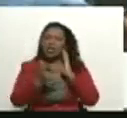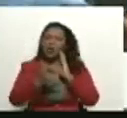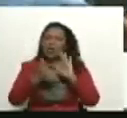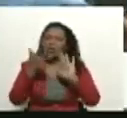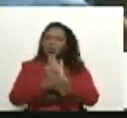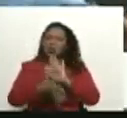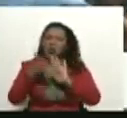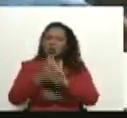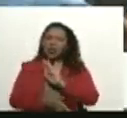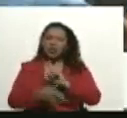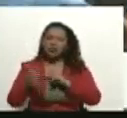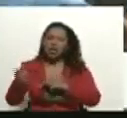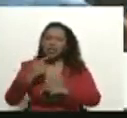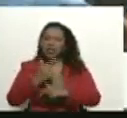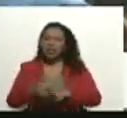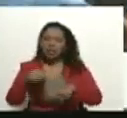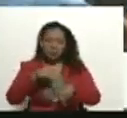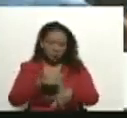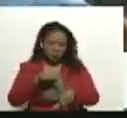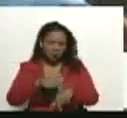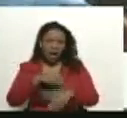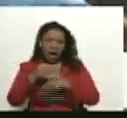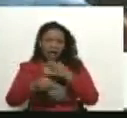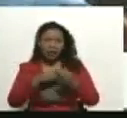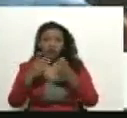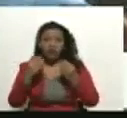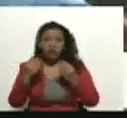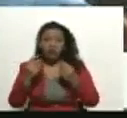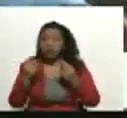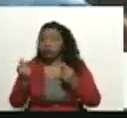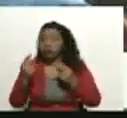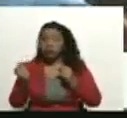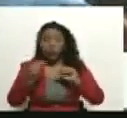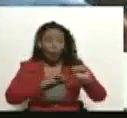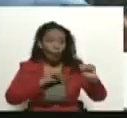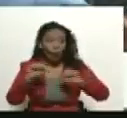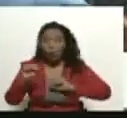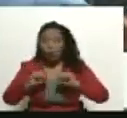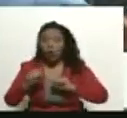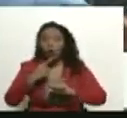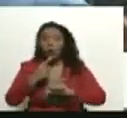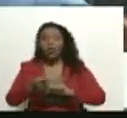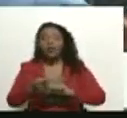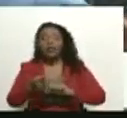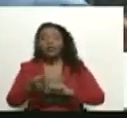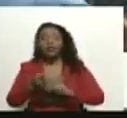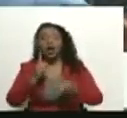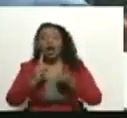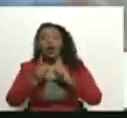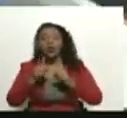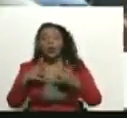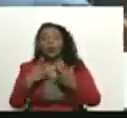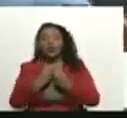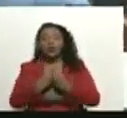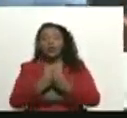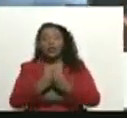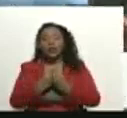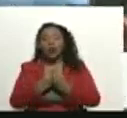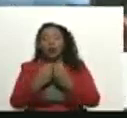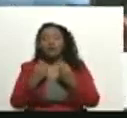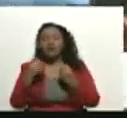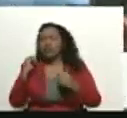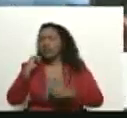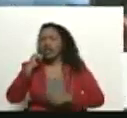está, digamos que en este momento está tomando muchísimo auge? Aunque, como bien lo han dicho los compañeros ponentes, tiene muchísimo